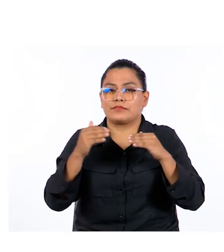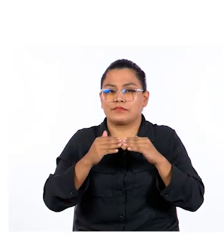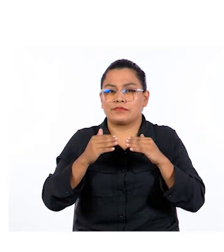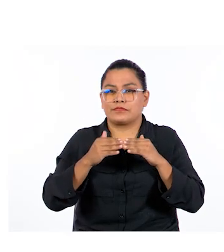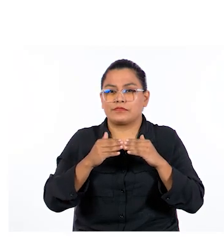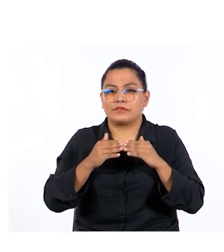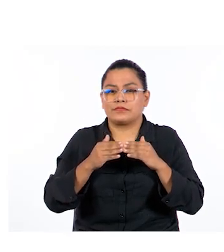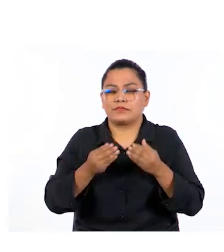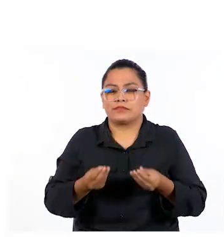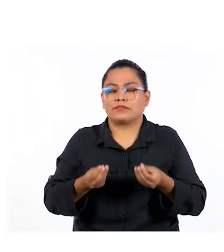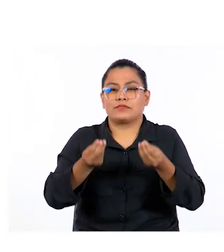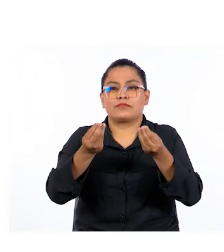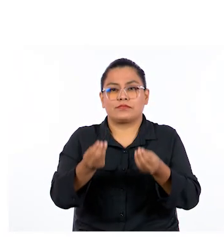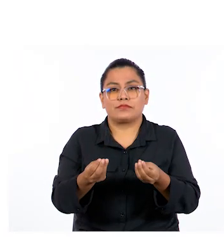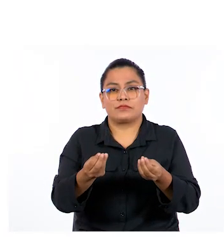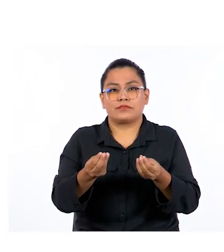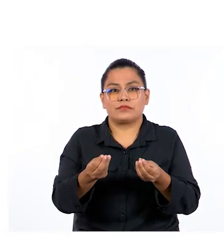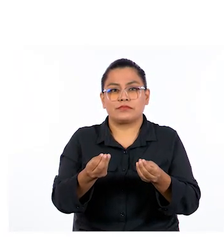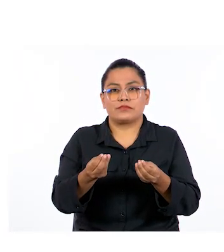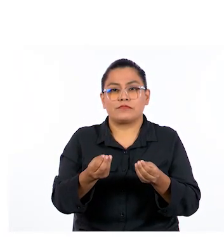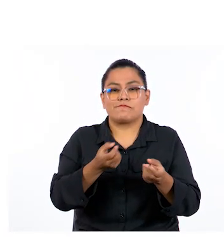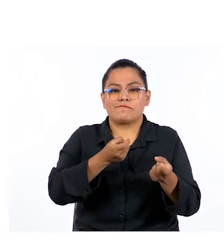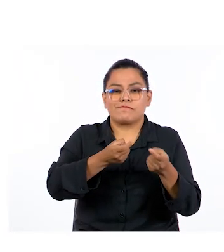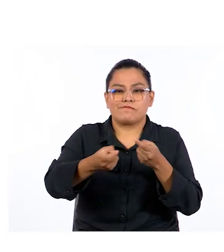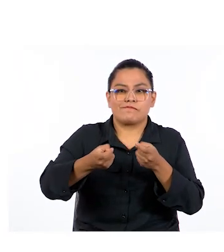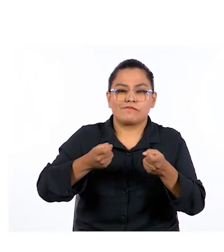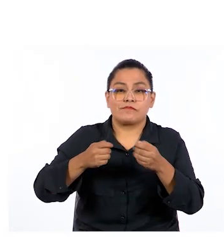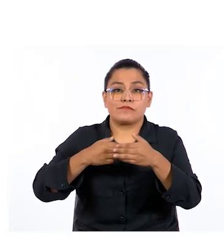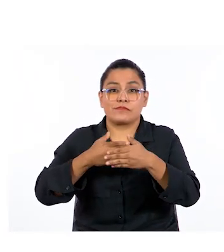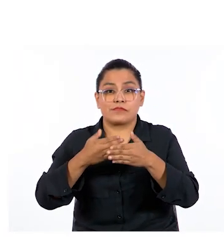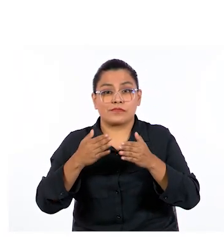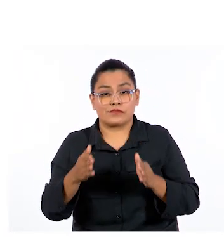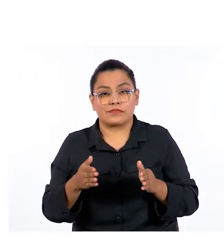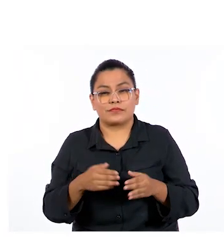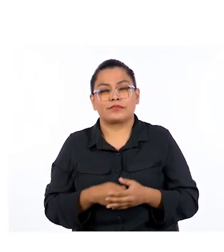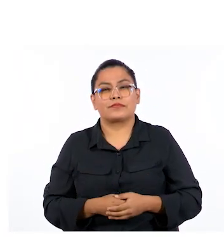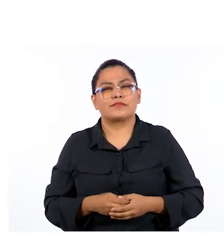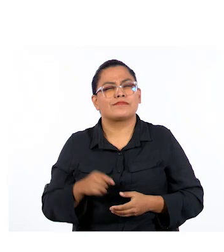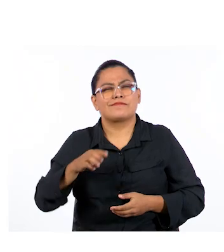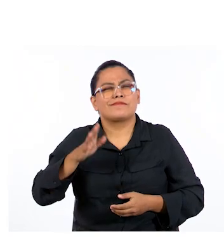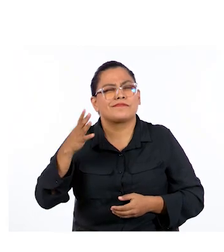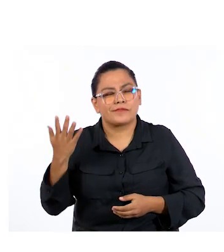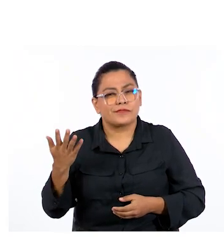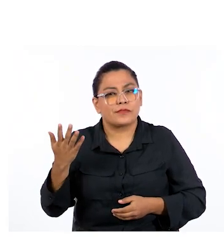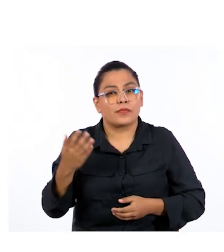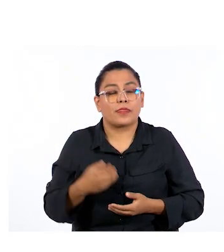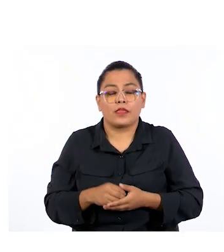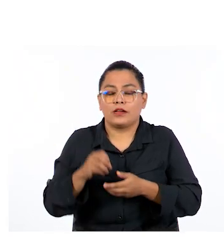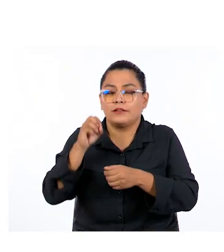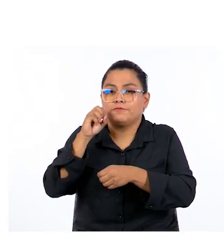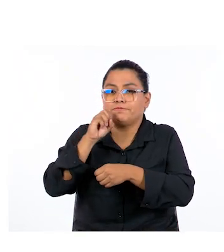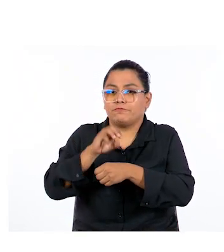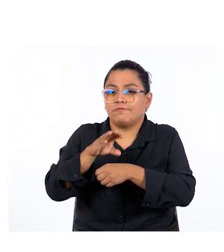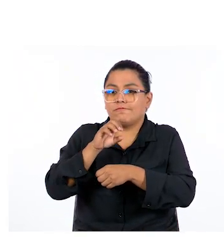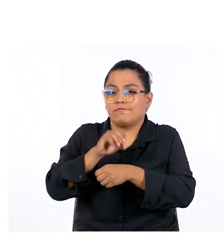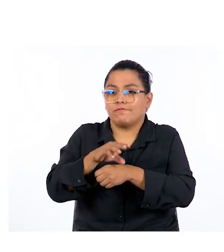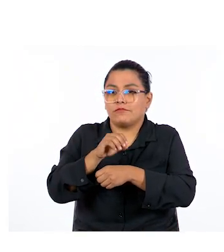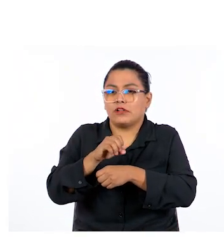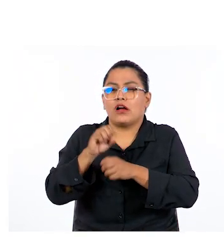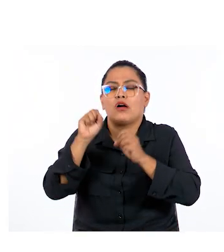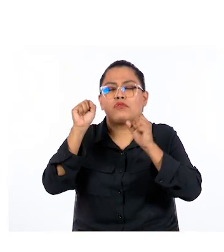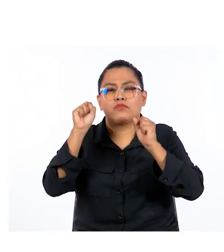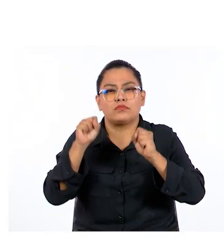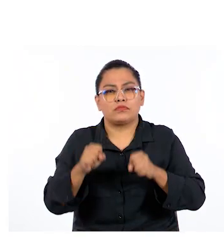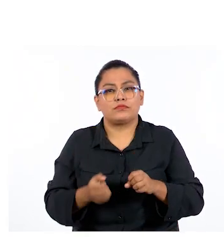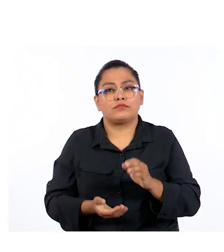la sección de gestión del aula. Aquí vamos a tener estas orientaciones para desarrollar las actividades